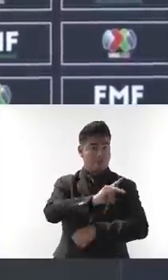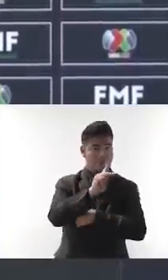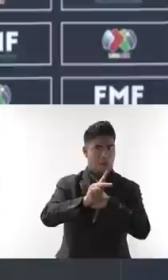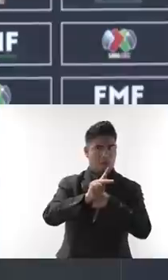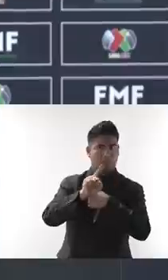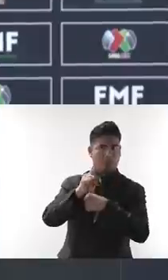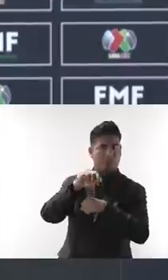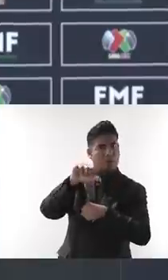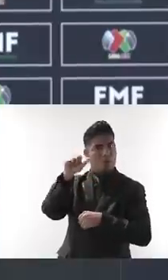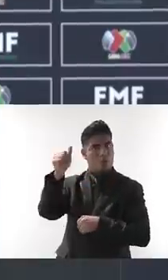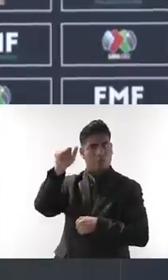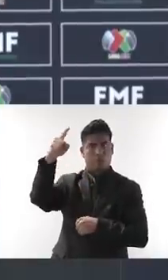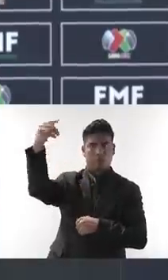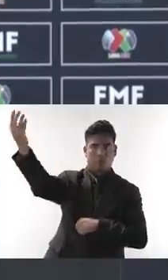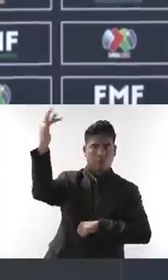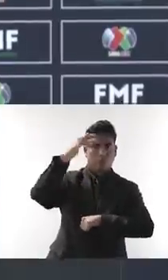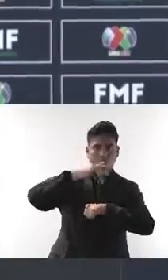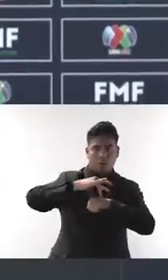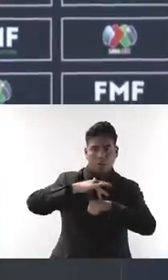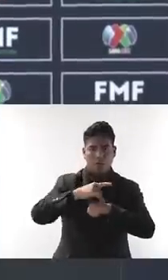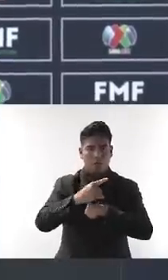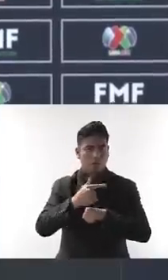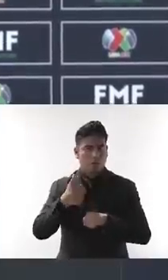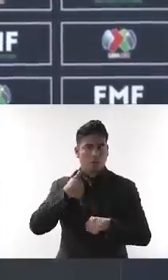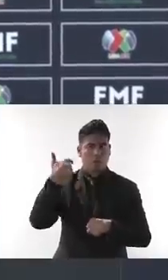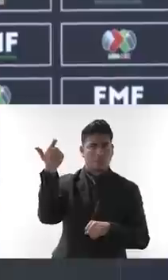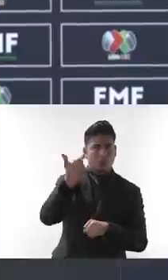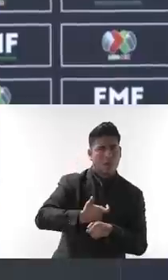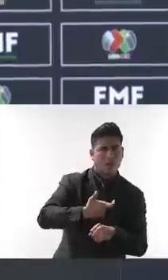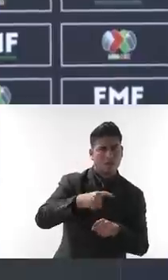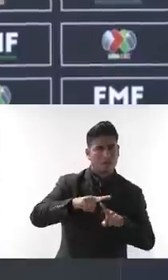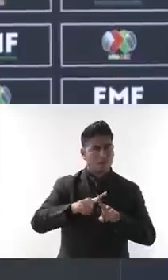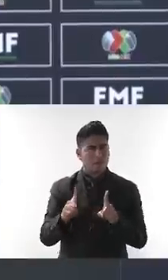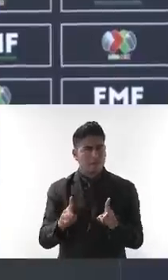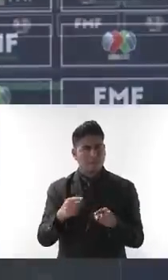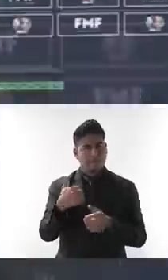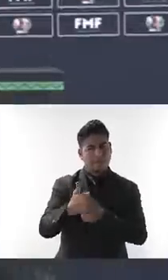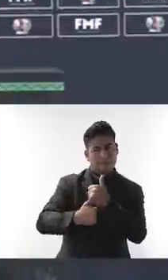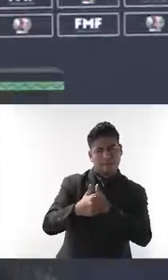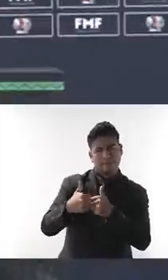extranjero. Entonces son las dos cosas, creo que al mismo tiempo.